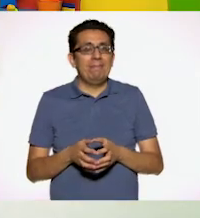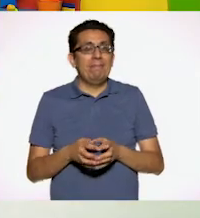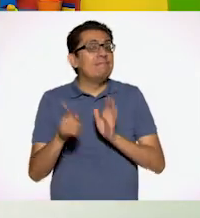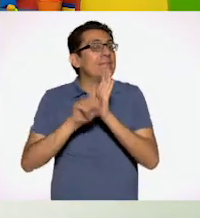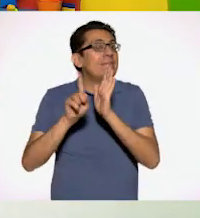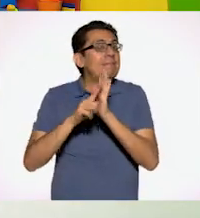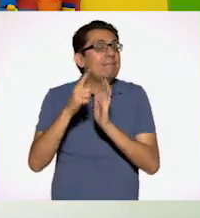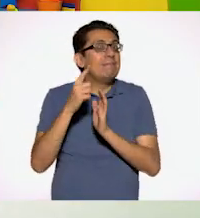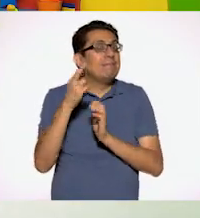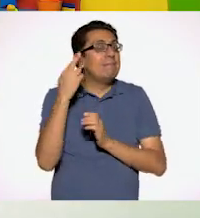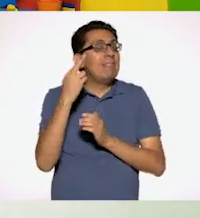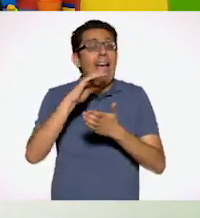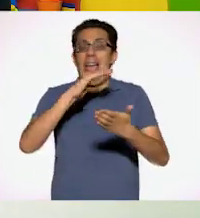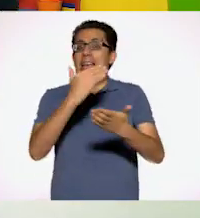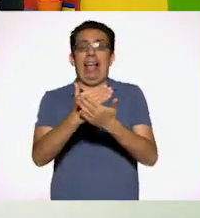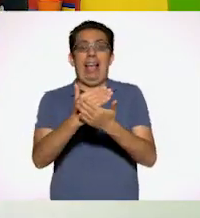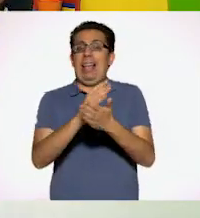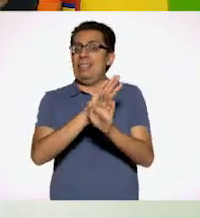¡Alto!